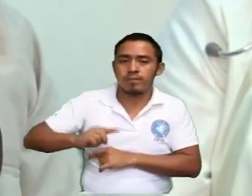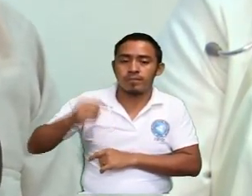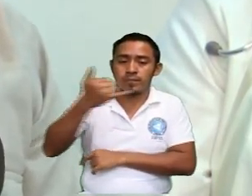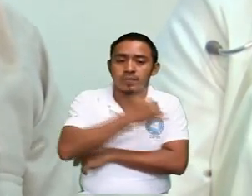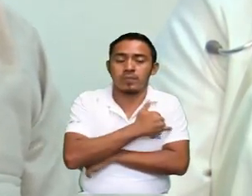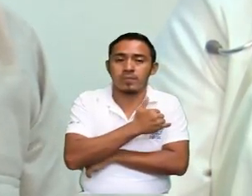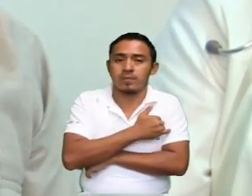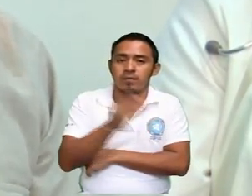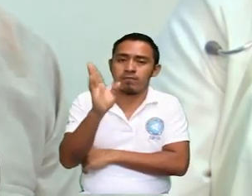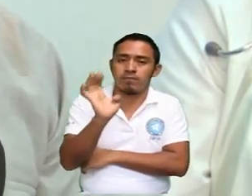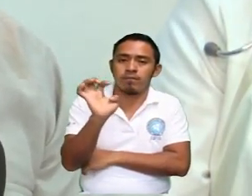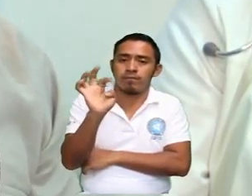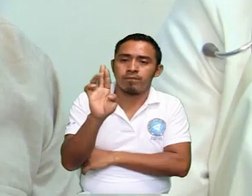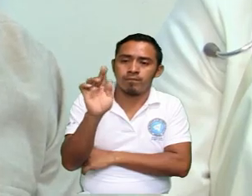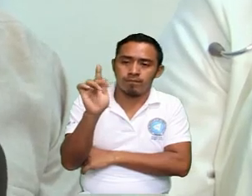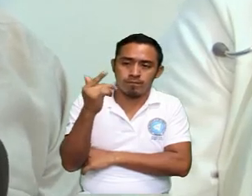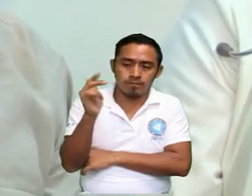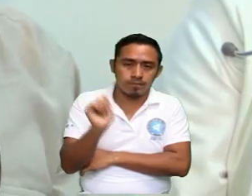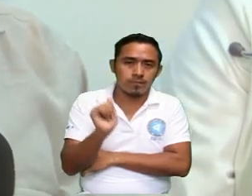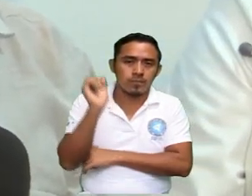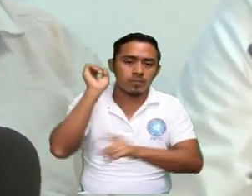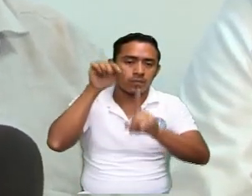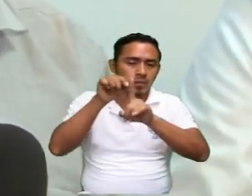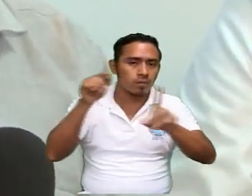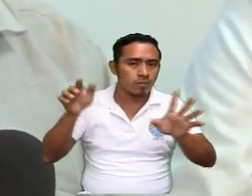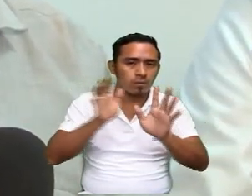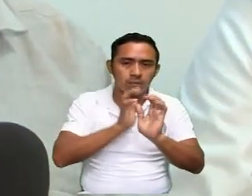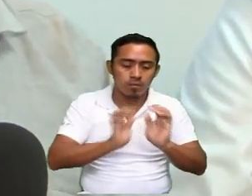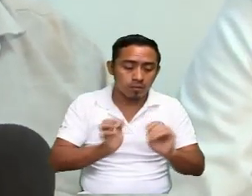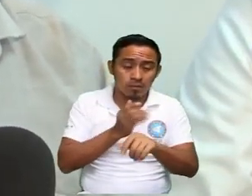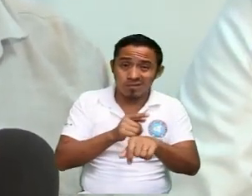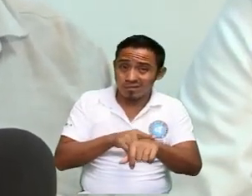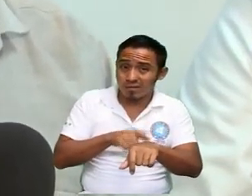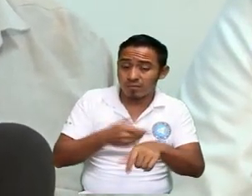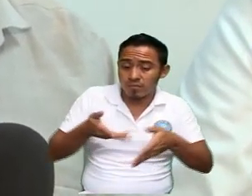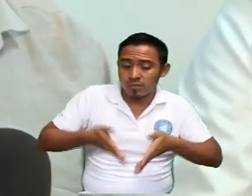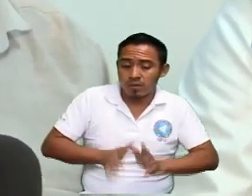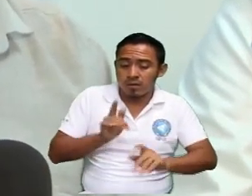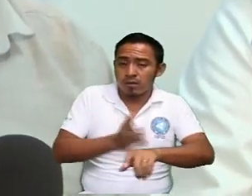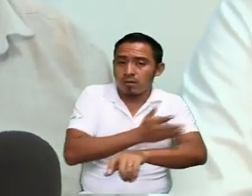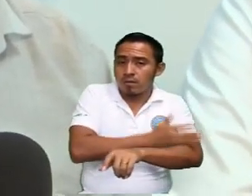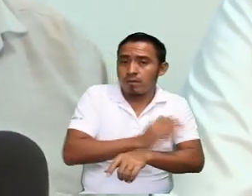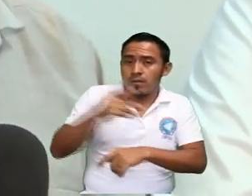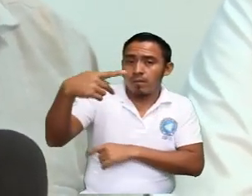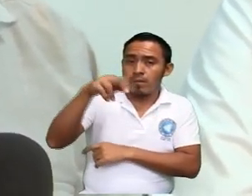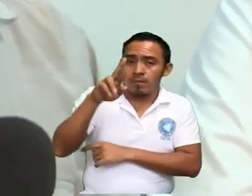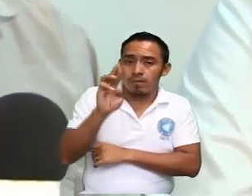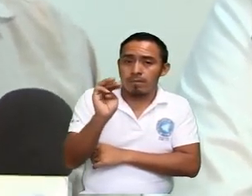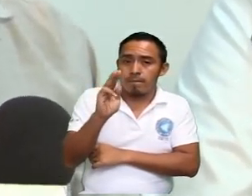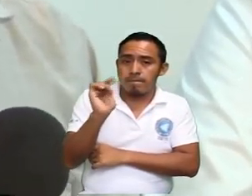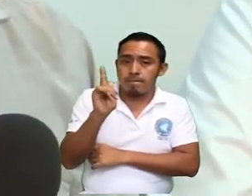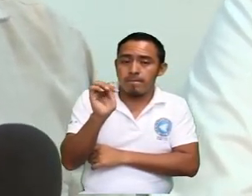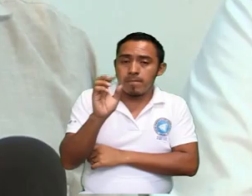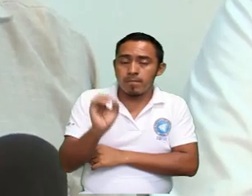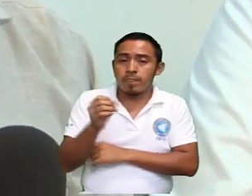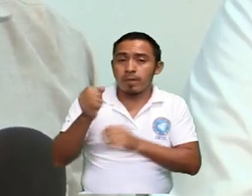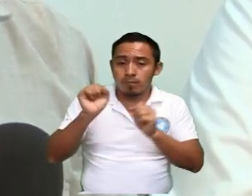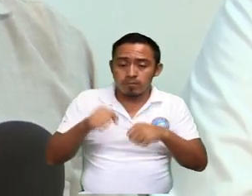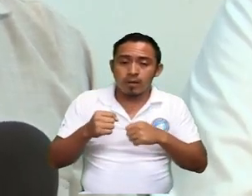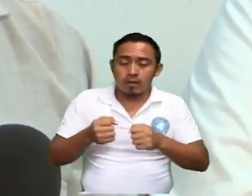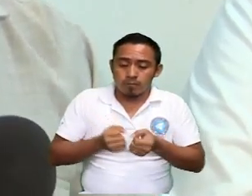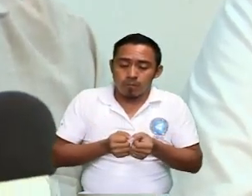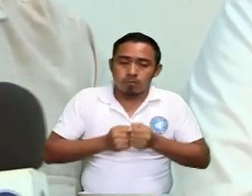Referencia Nacional Berta Calderón, con el objetivo de que los niños prematuros que nazcan en este hospital ganen